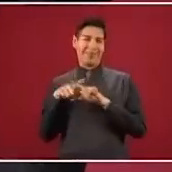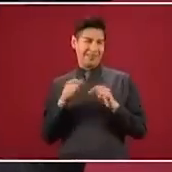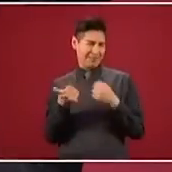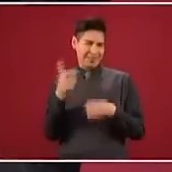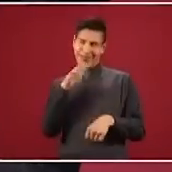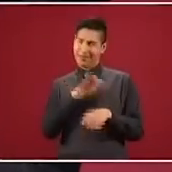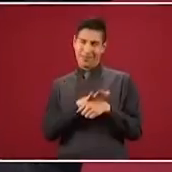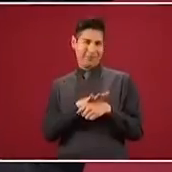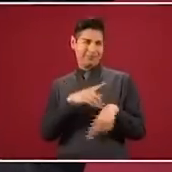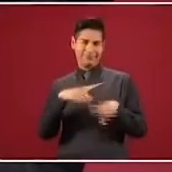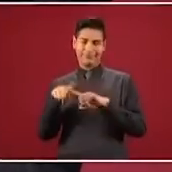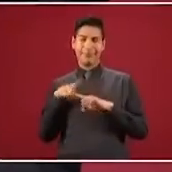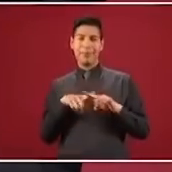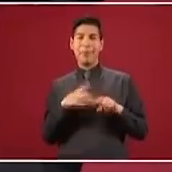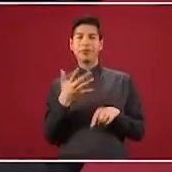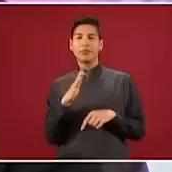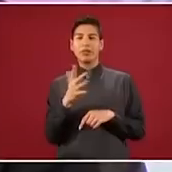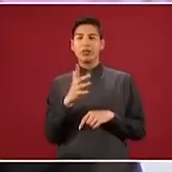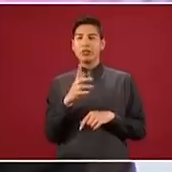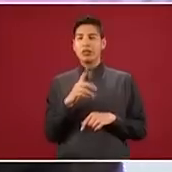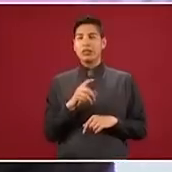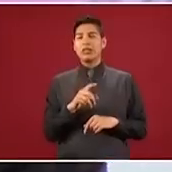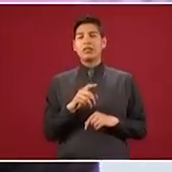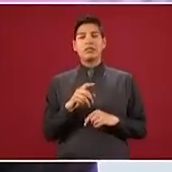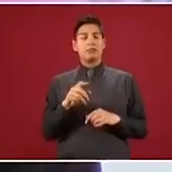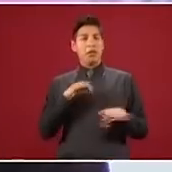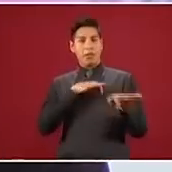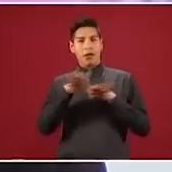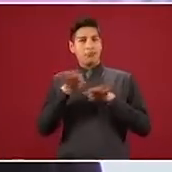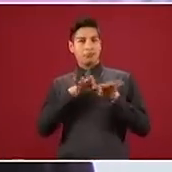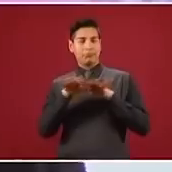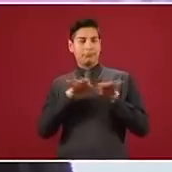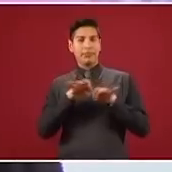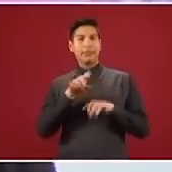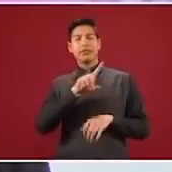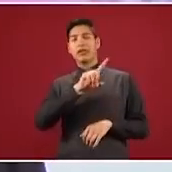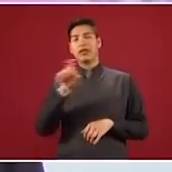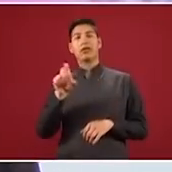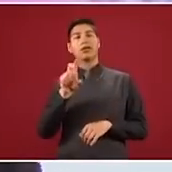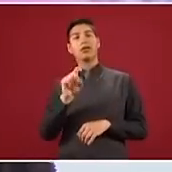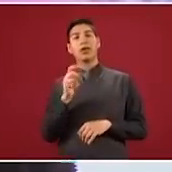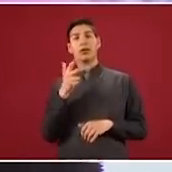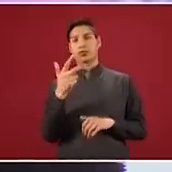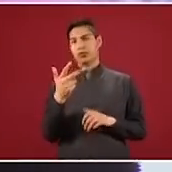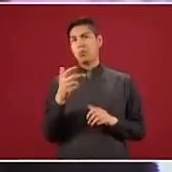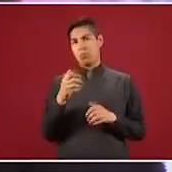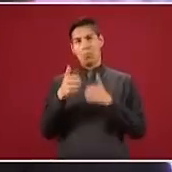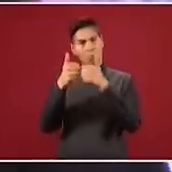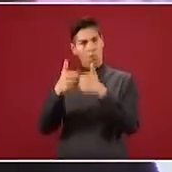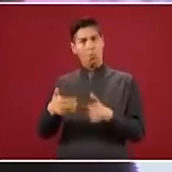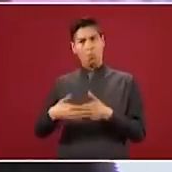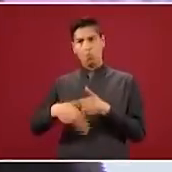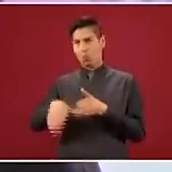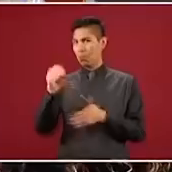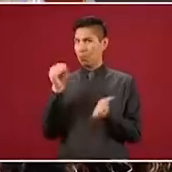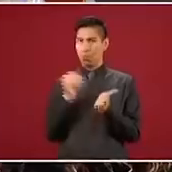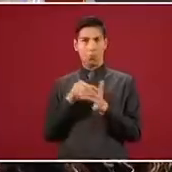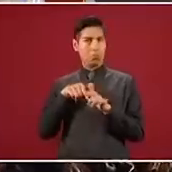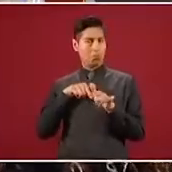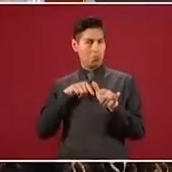de 86.368 trabajadoras y trabajadores van a ser basificados. Esto